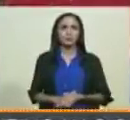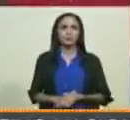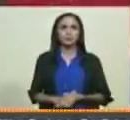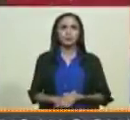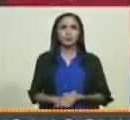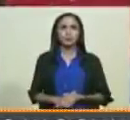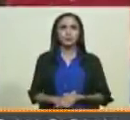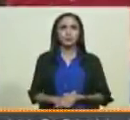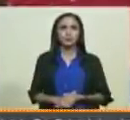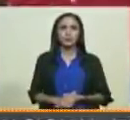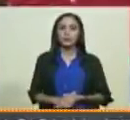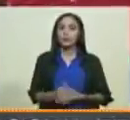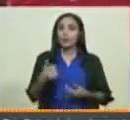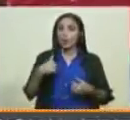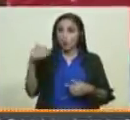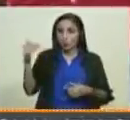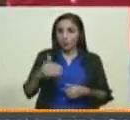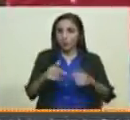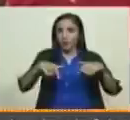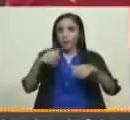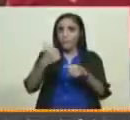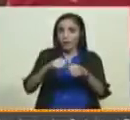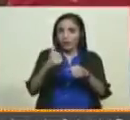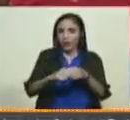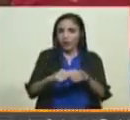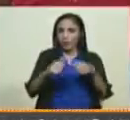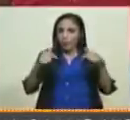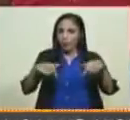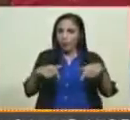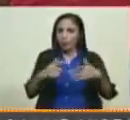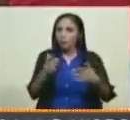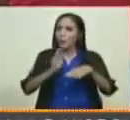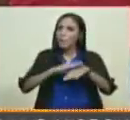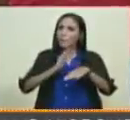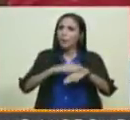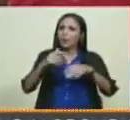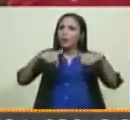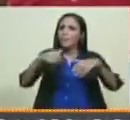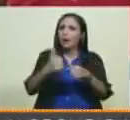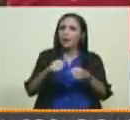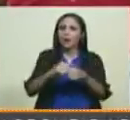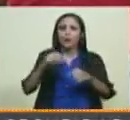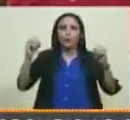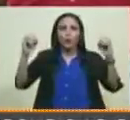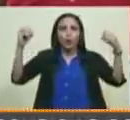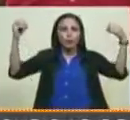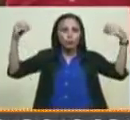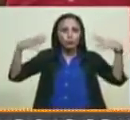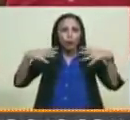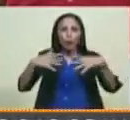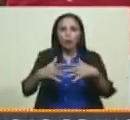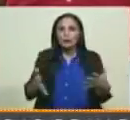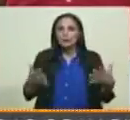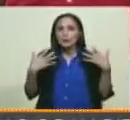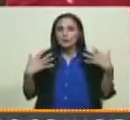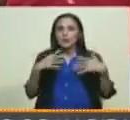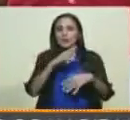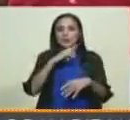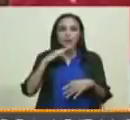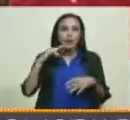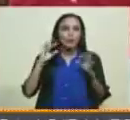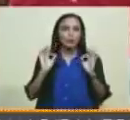He venido a Maracaibo porque Maracaibo está llena de luz, de